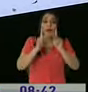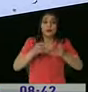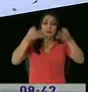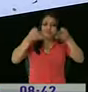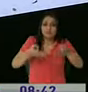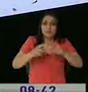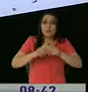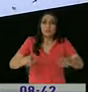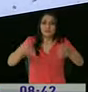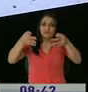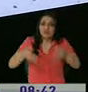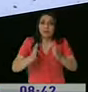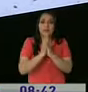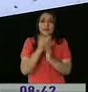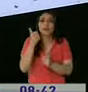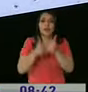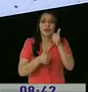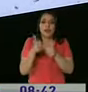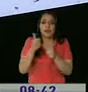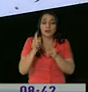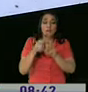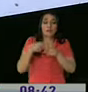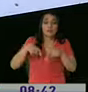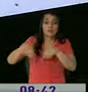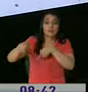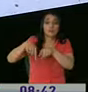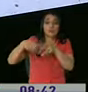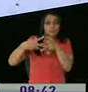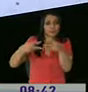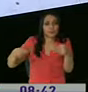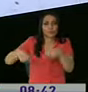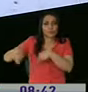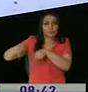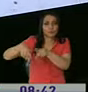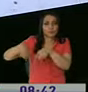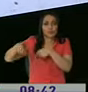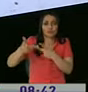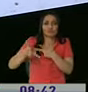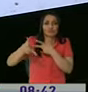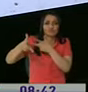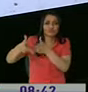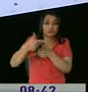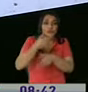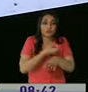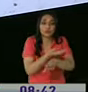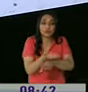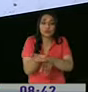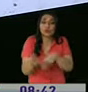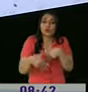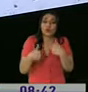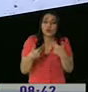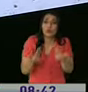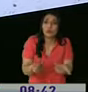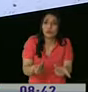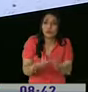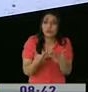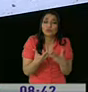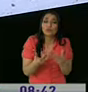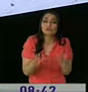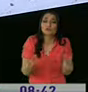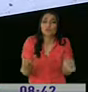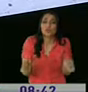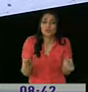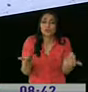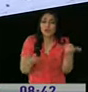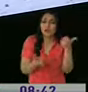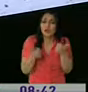el petitorio? Porque el tránsito, lo primero que hay que arreglar es el tema del tránsito. ¿Qué sugiere él como morador y cuál es la solución para el